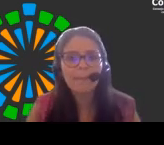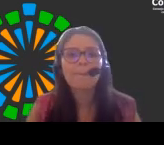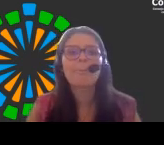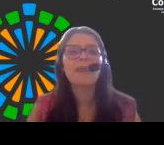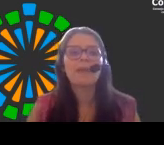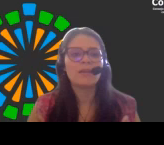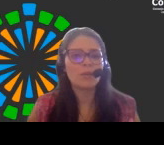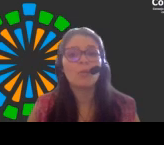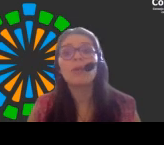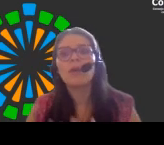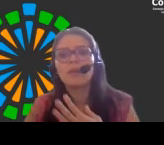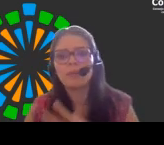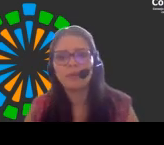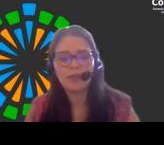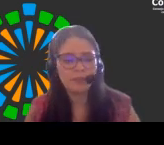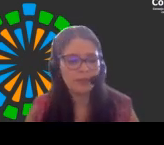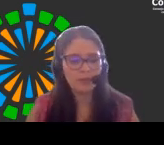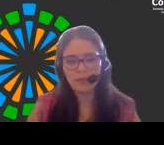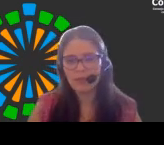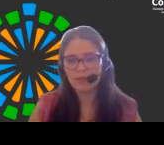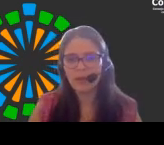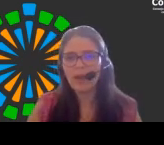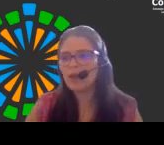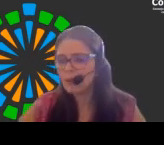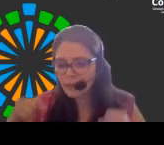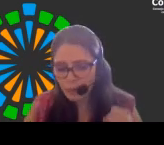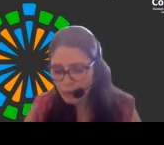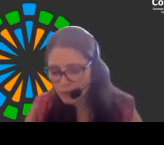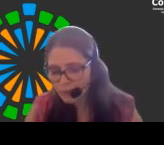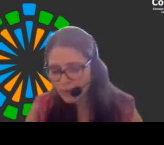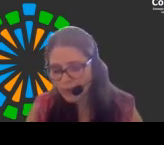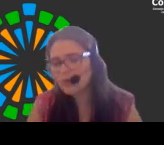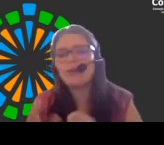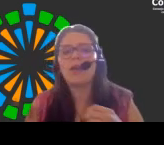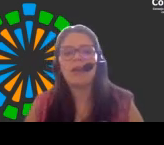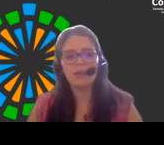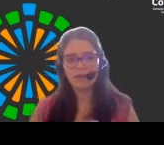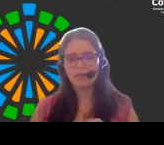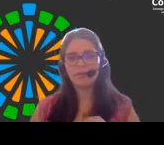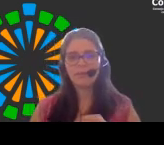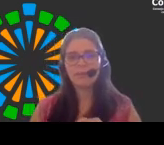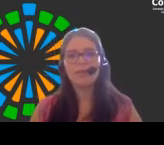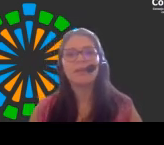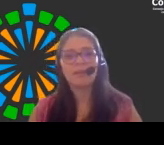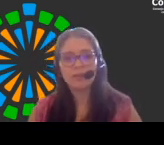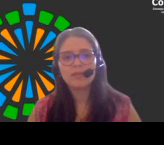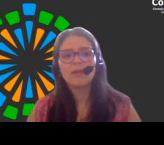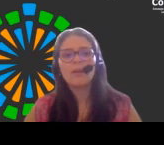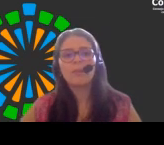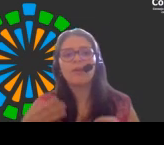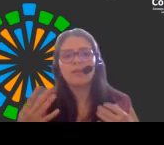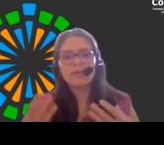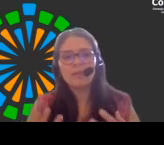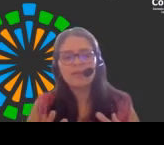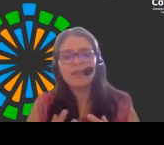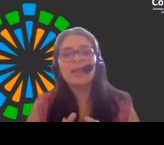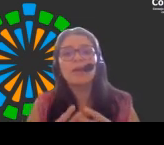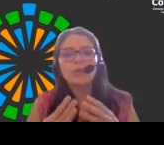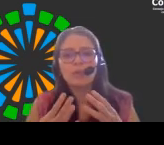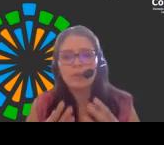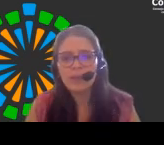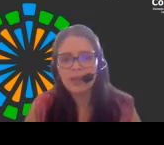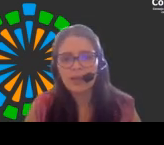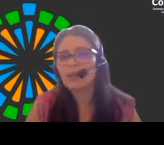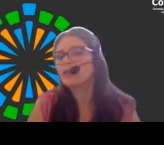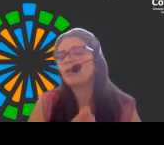una ong que son cuidadas por otras personas que el menú Es lo que hay verdad Entonces ponernos a